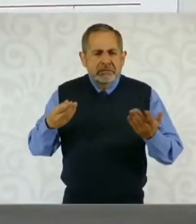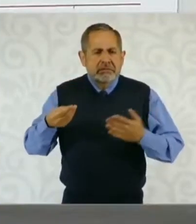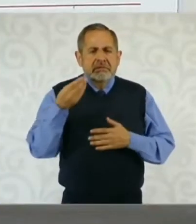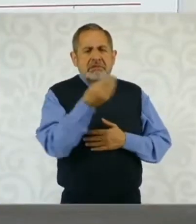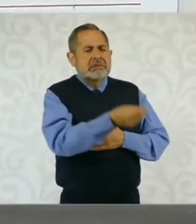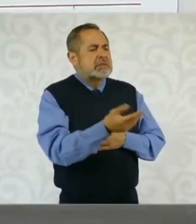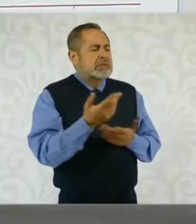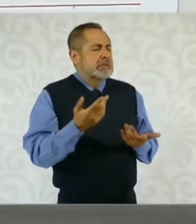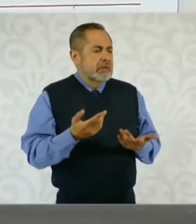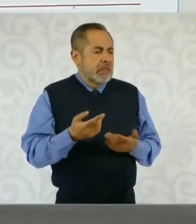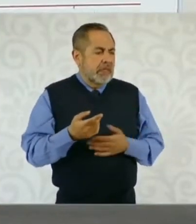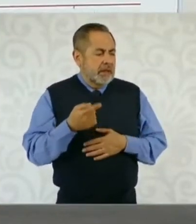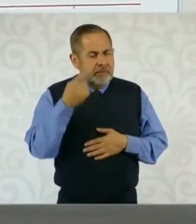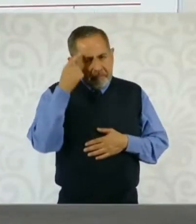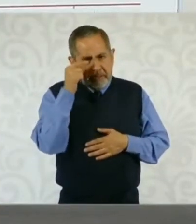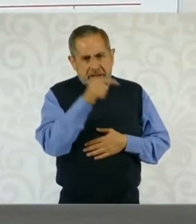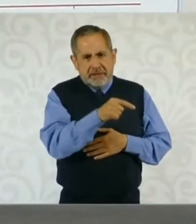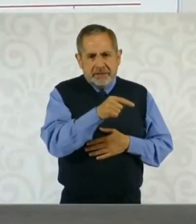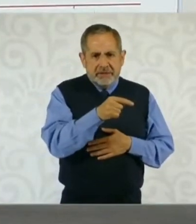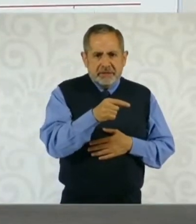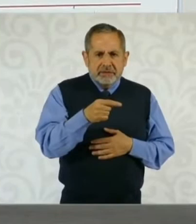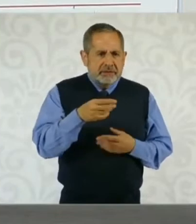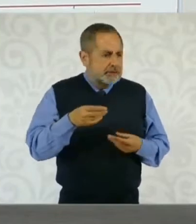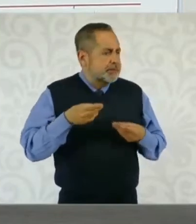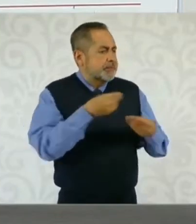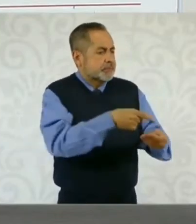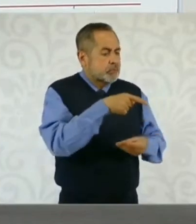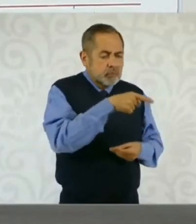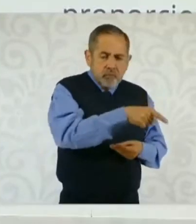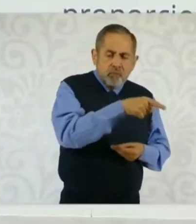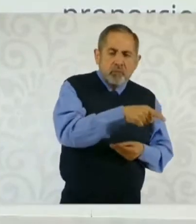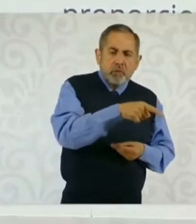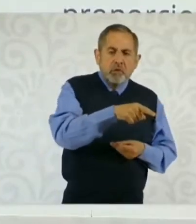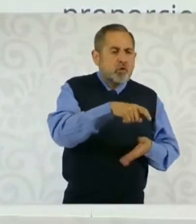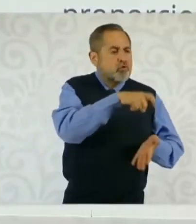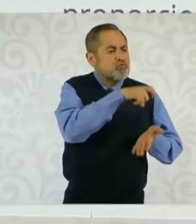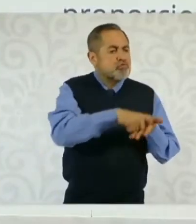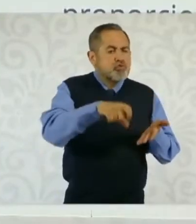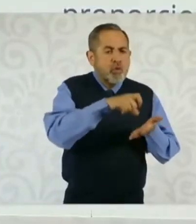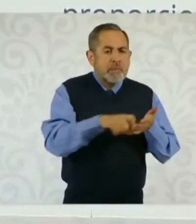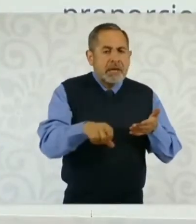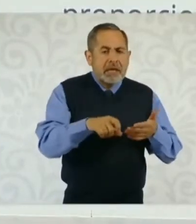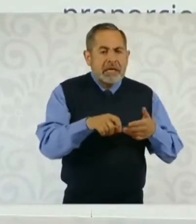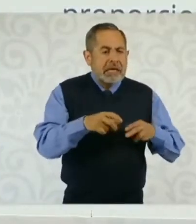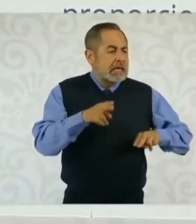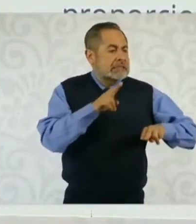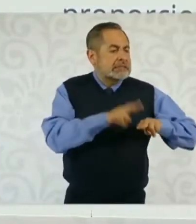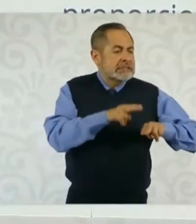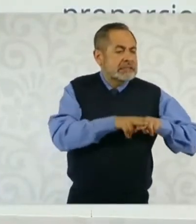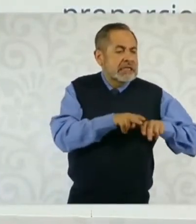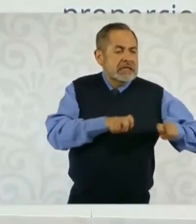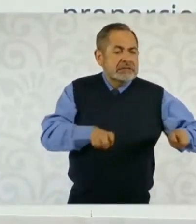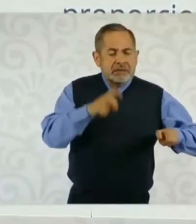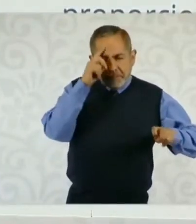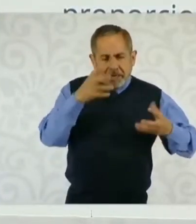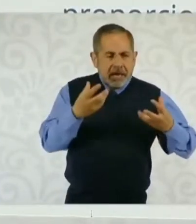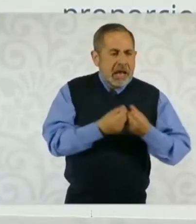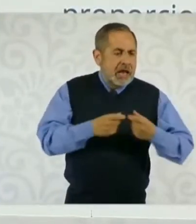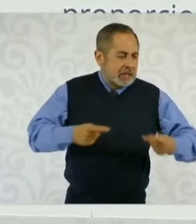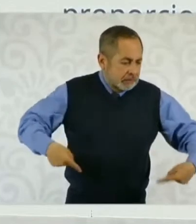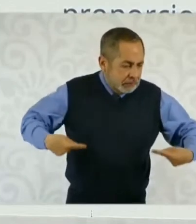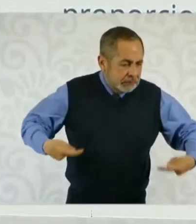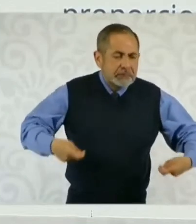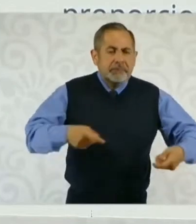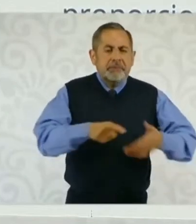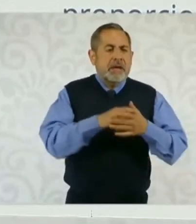fue destinar ese recurso a la adquisición de sillas de acompañamiento en hospitales, sillas de ruedas,